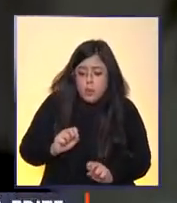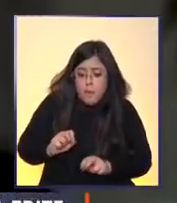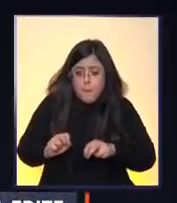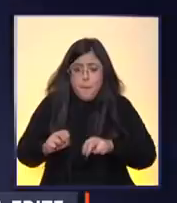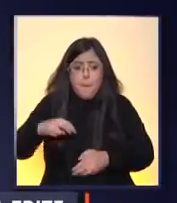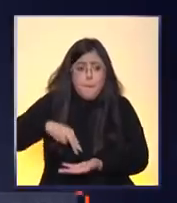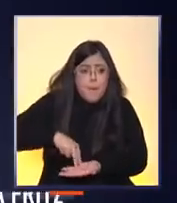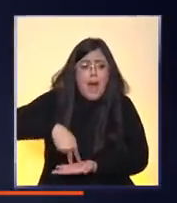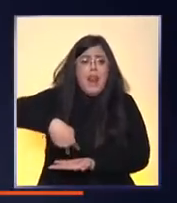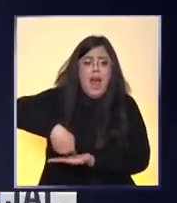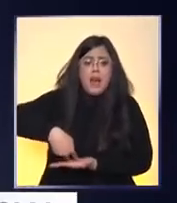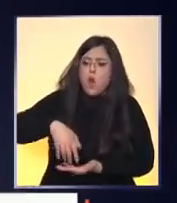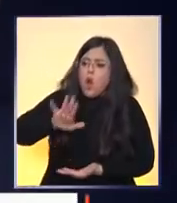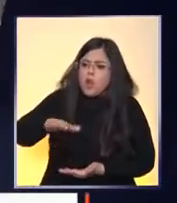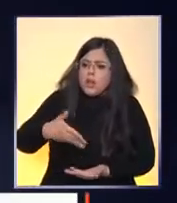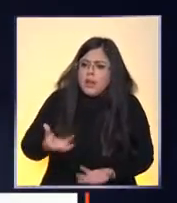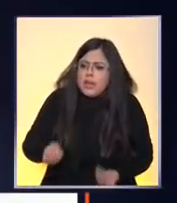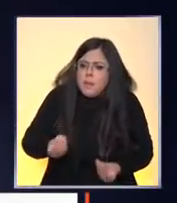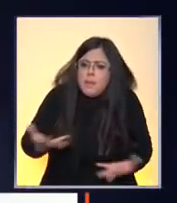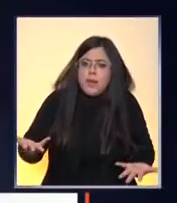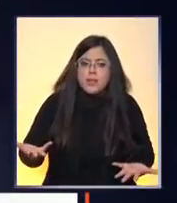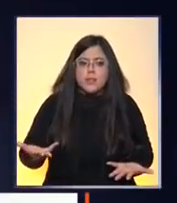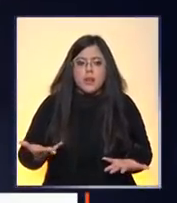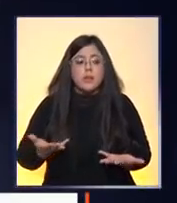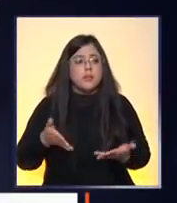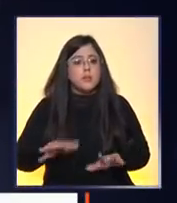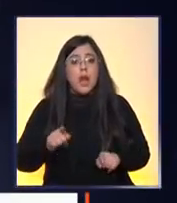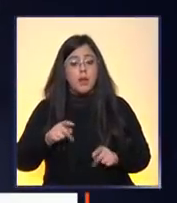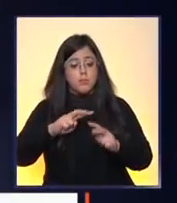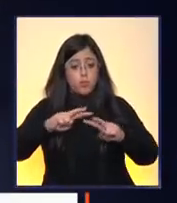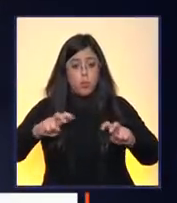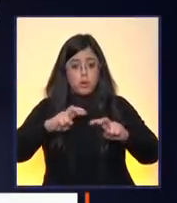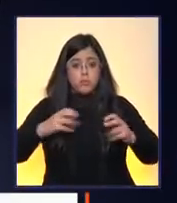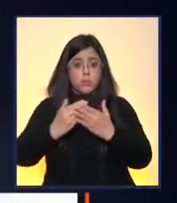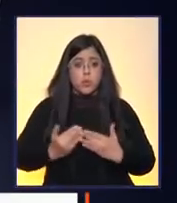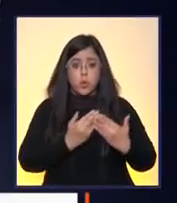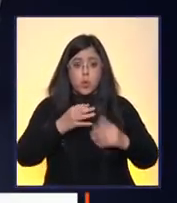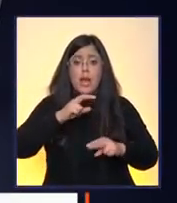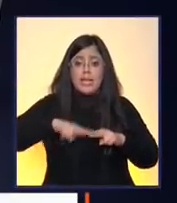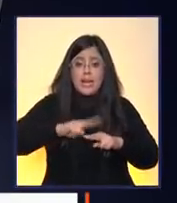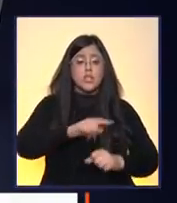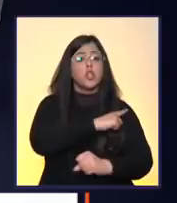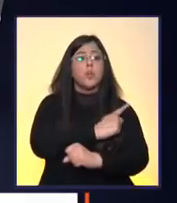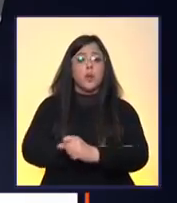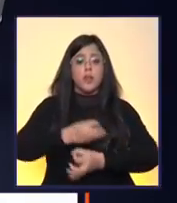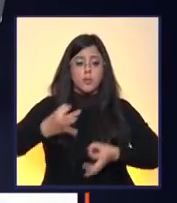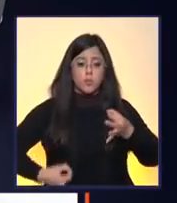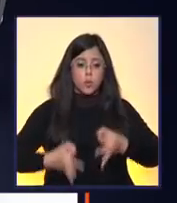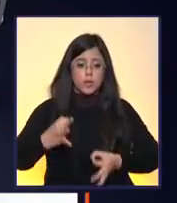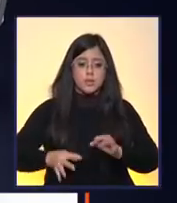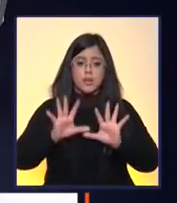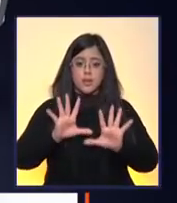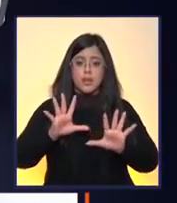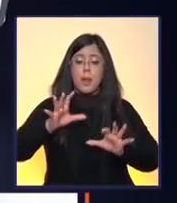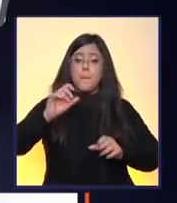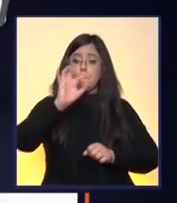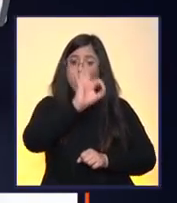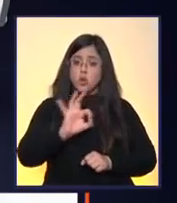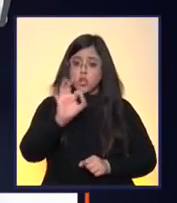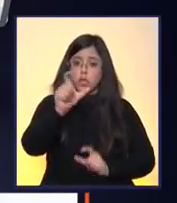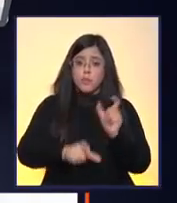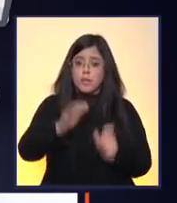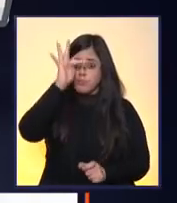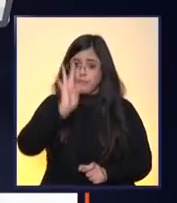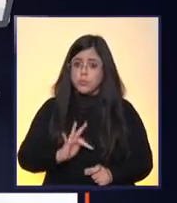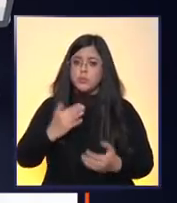pasa? De acuerdo a un estudio realizado por el propio Poder Judicial, el 10% de los funcionarios